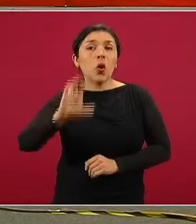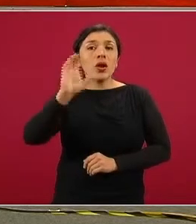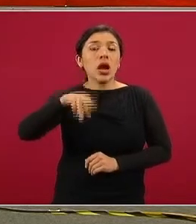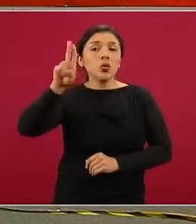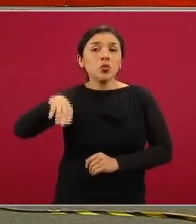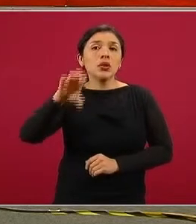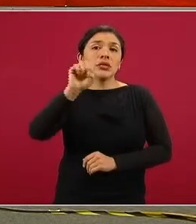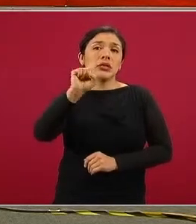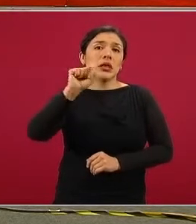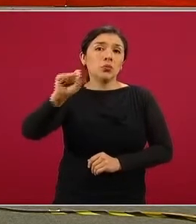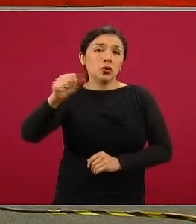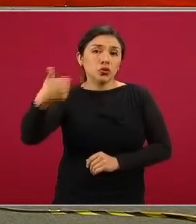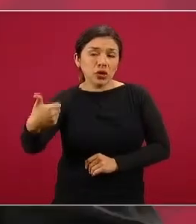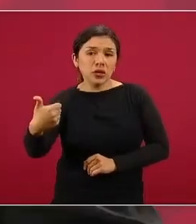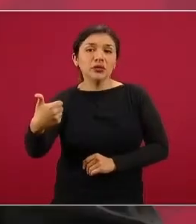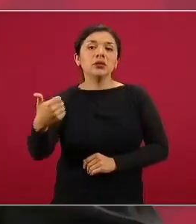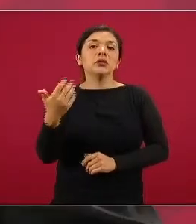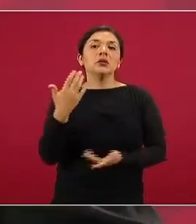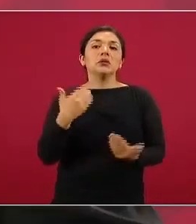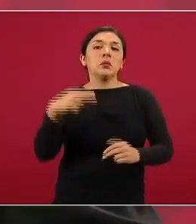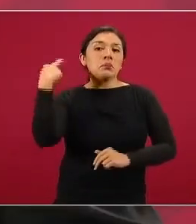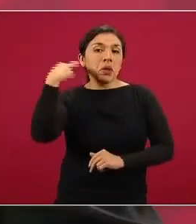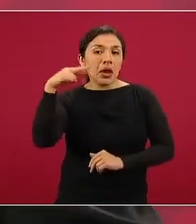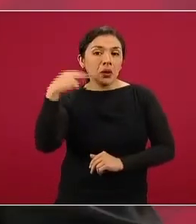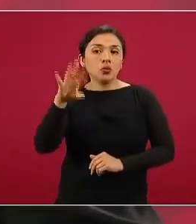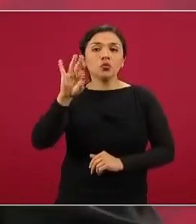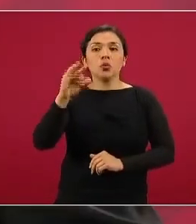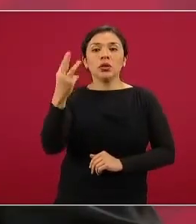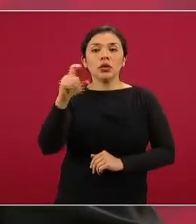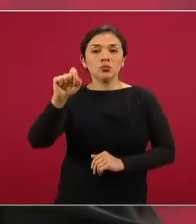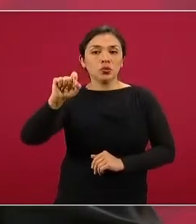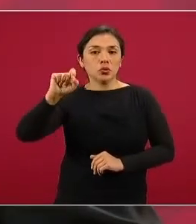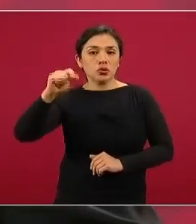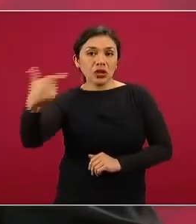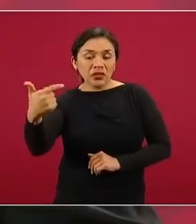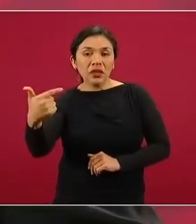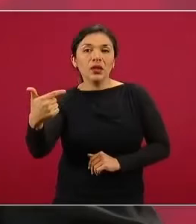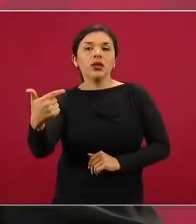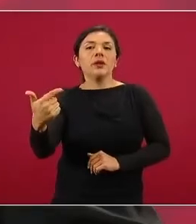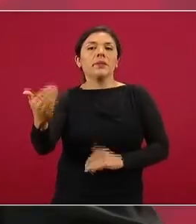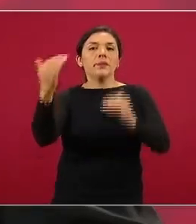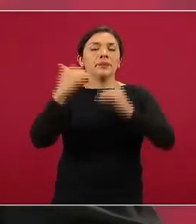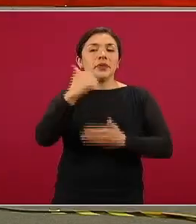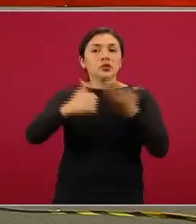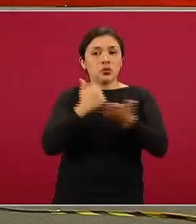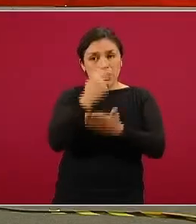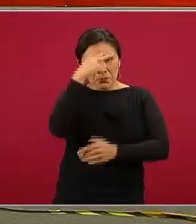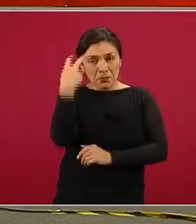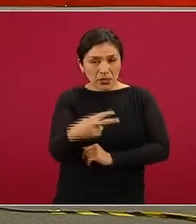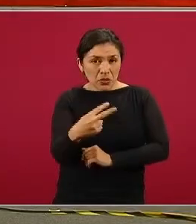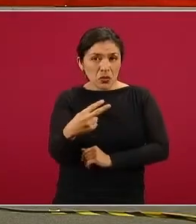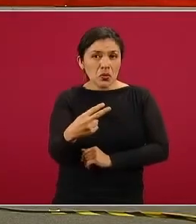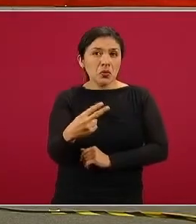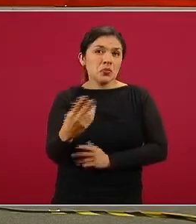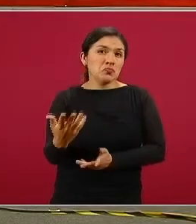Cancún 60.6, Veracruz 43.7, Ciudad de México